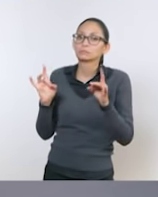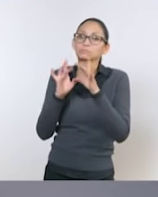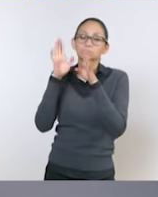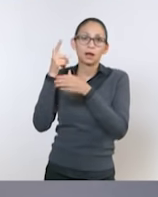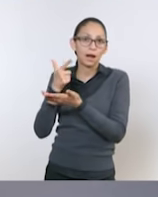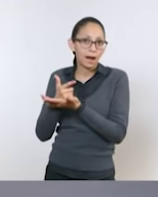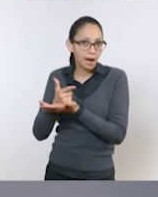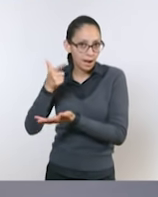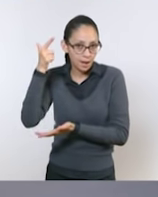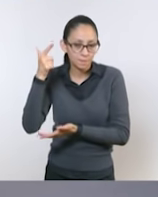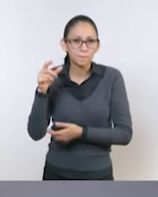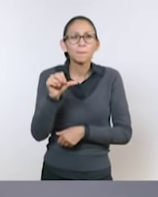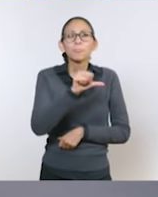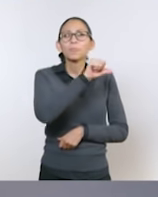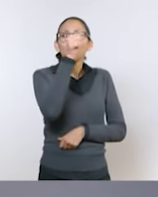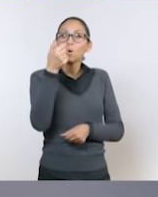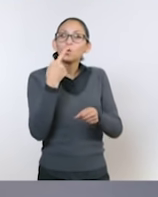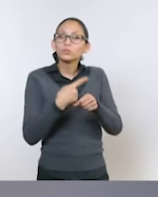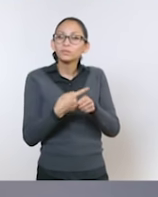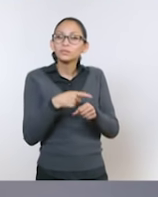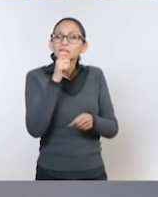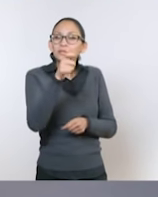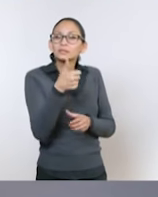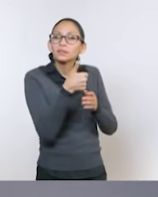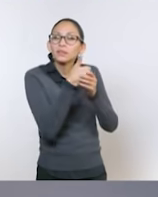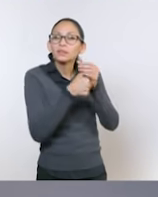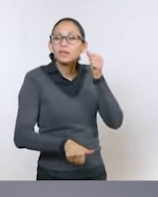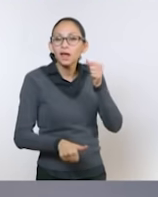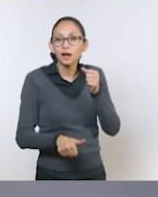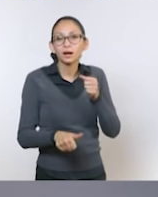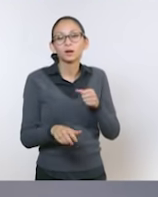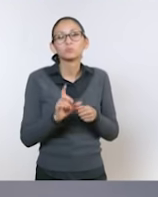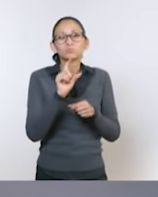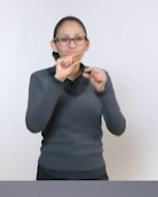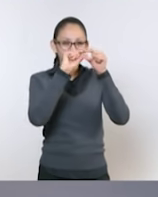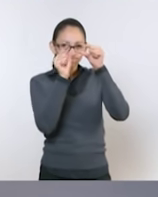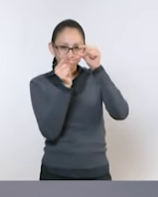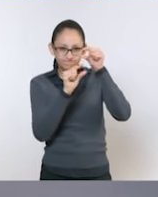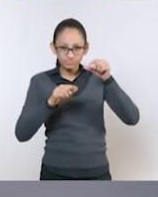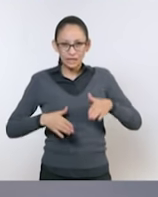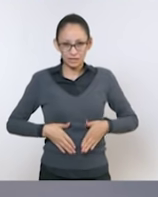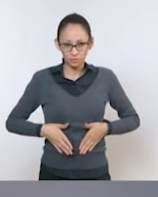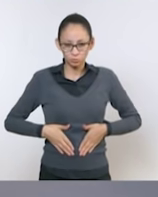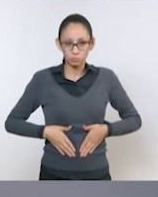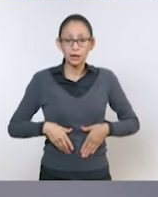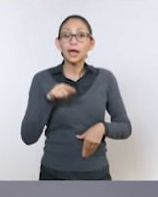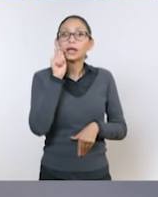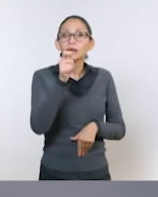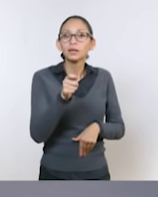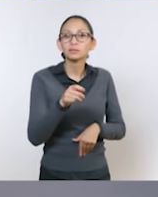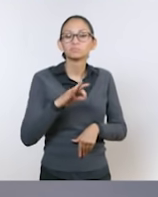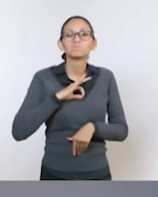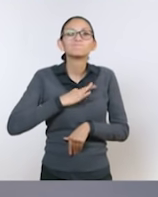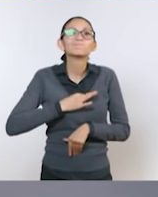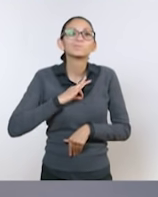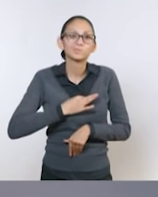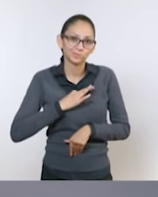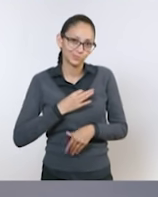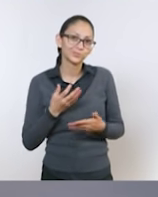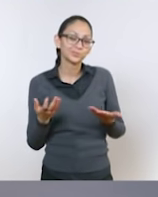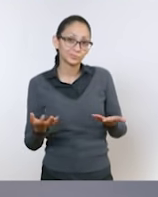más grave. Otra enfermedad es la diarrea, que son enfermedades intestinales, por lo